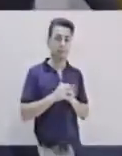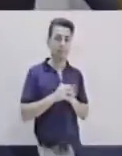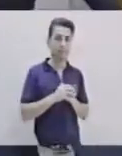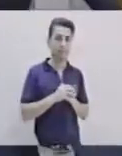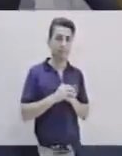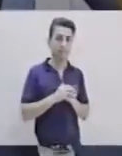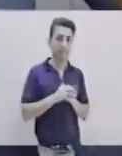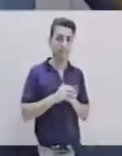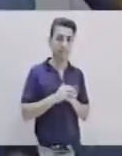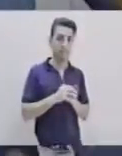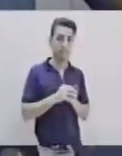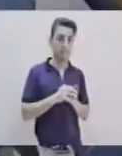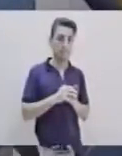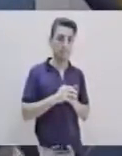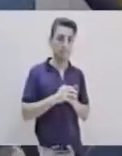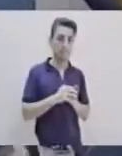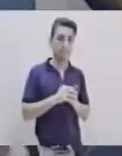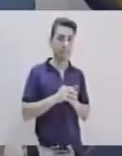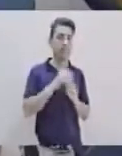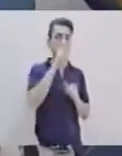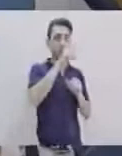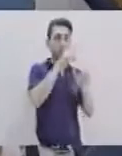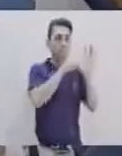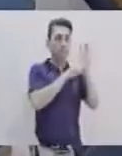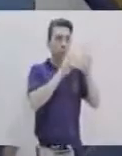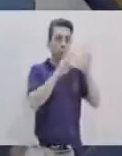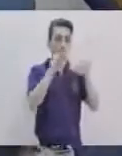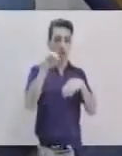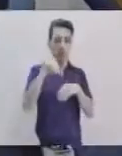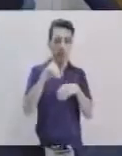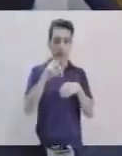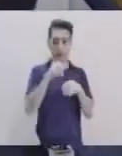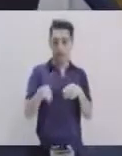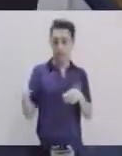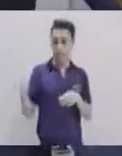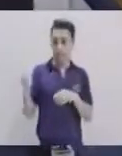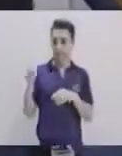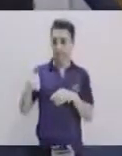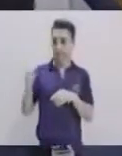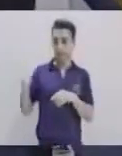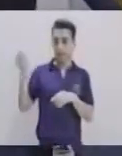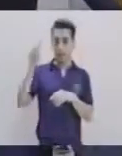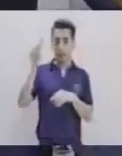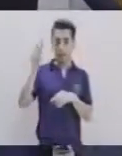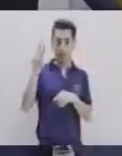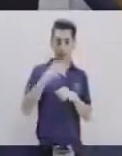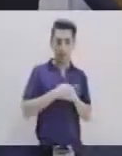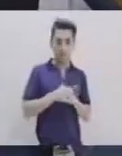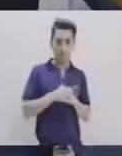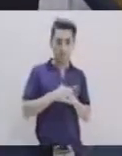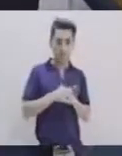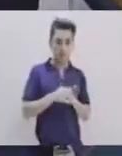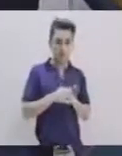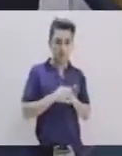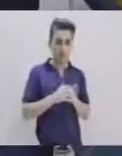Está. Ahora menos 8m, n al cuadrado.